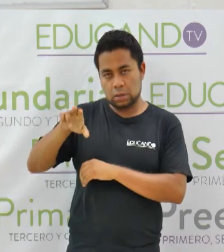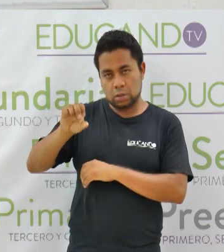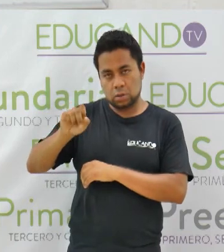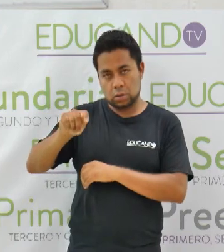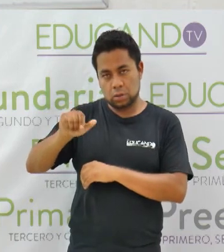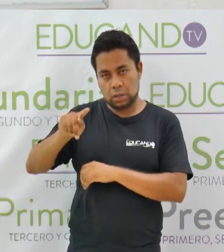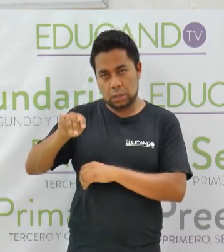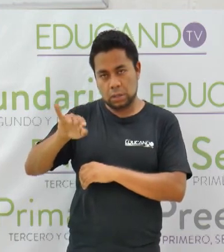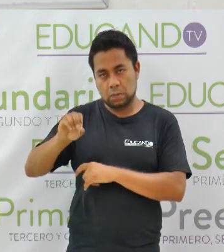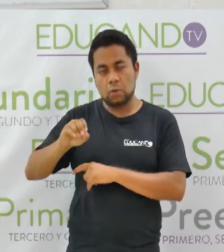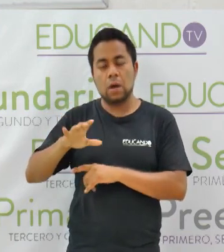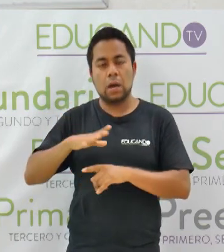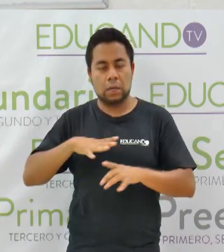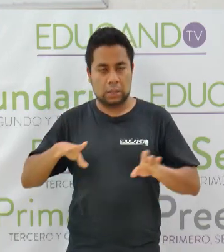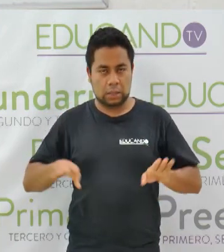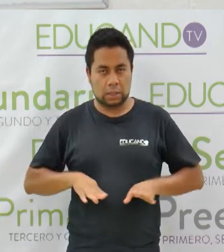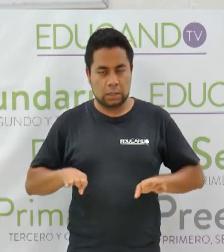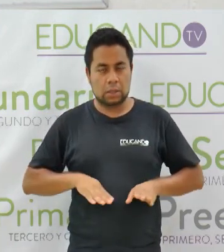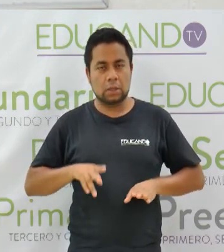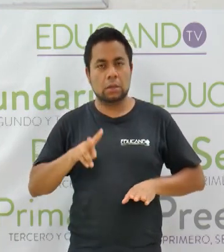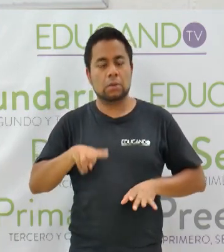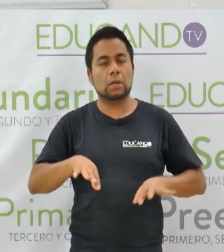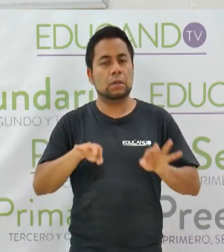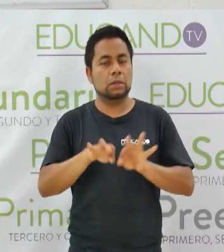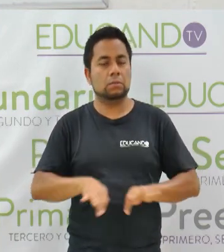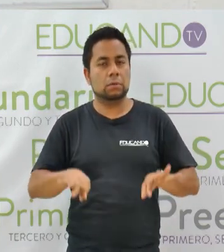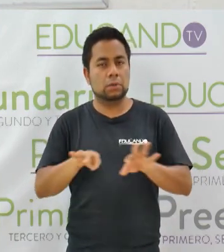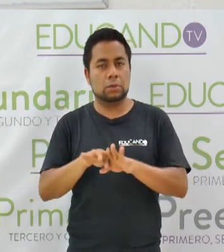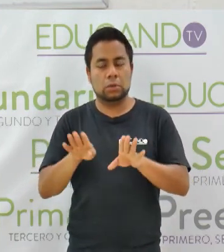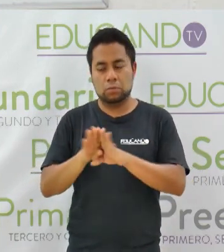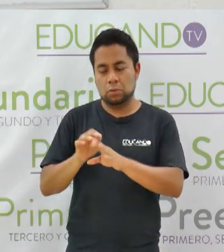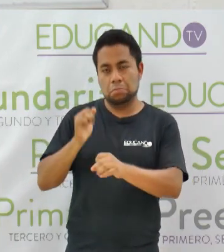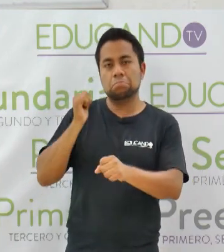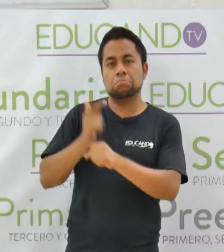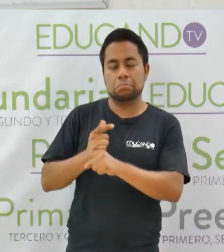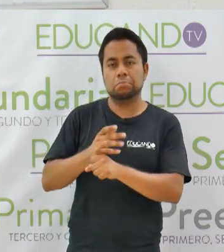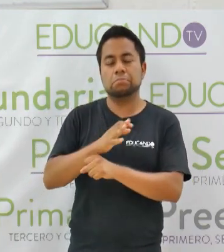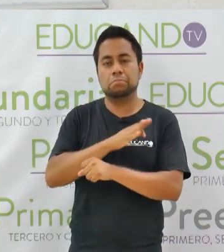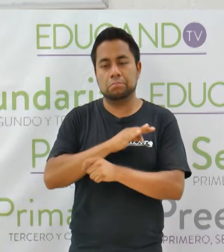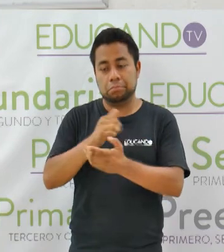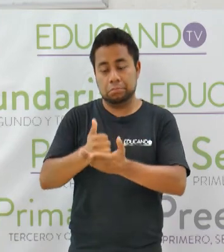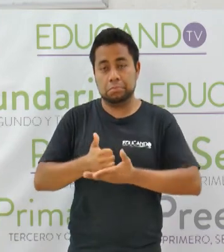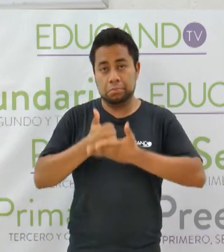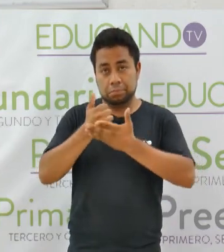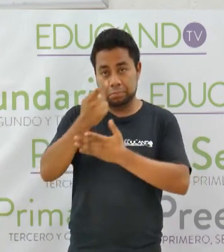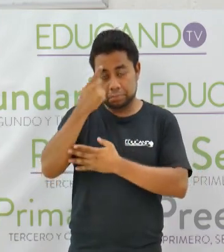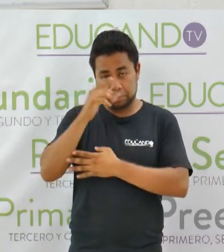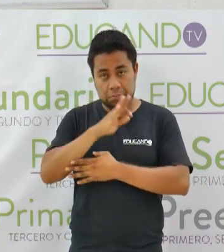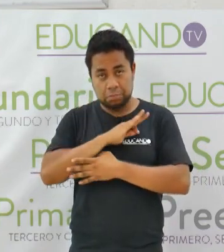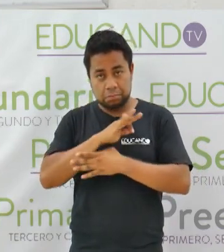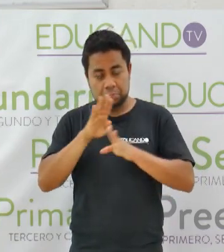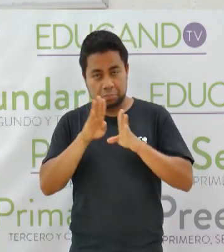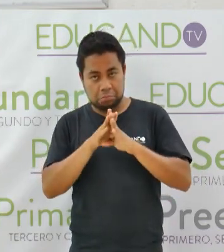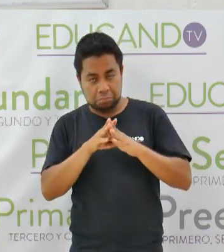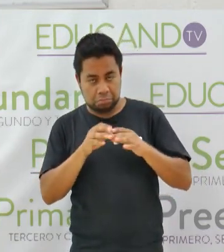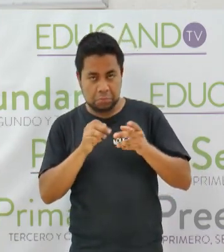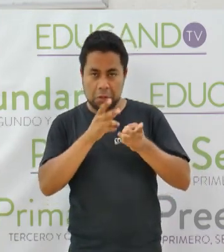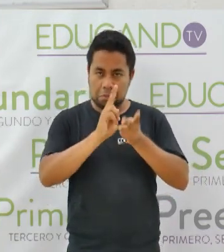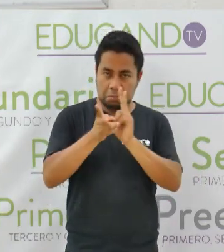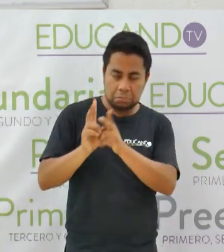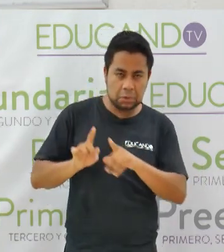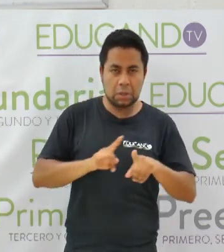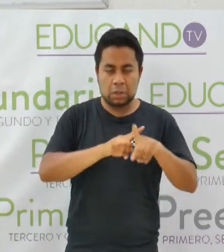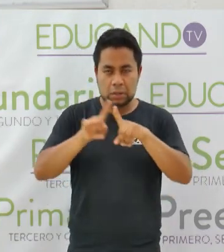tener algunas características las cuales van a ser importantes identificar y te van a permitir a ti poder entablar